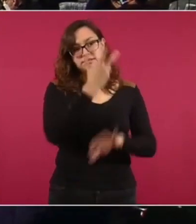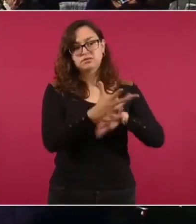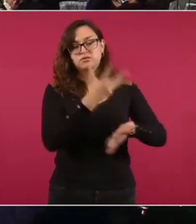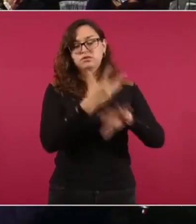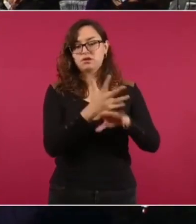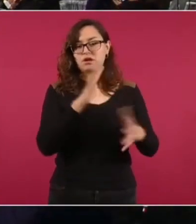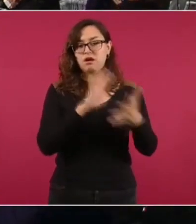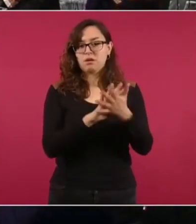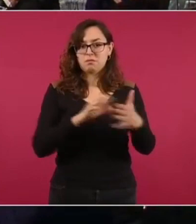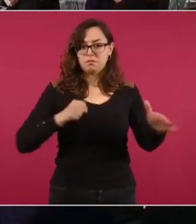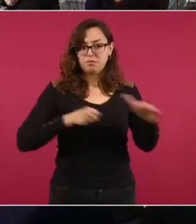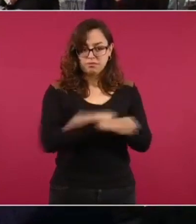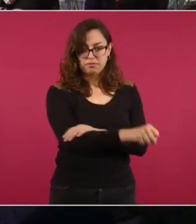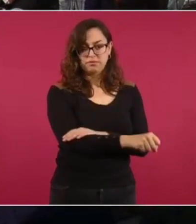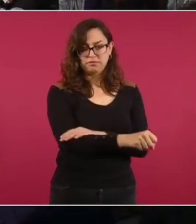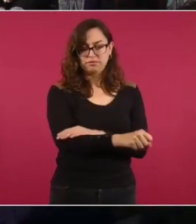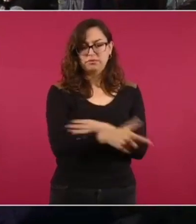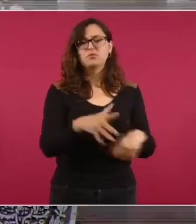presuntamente